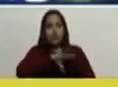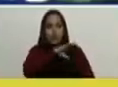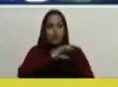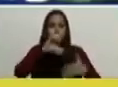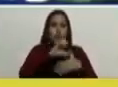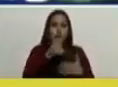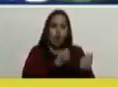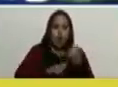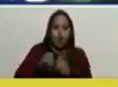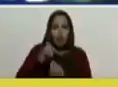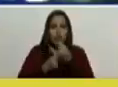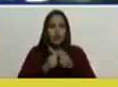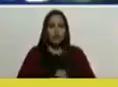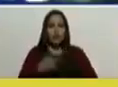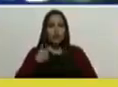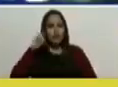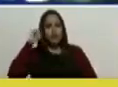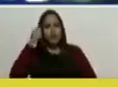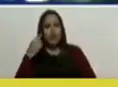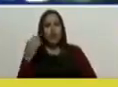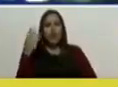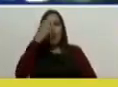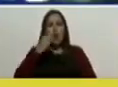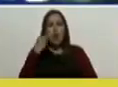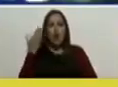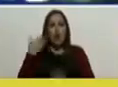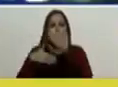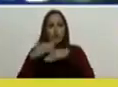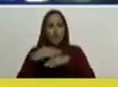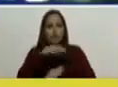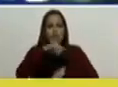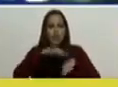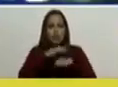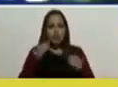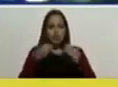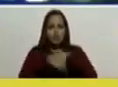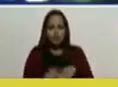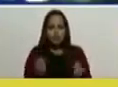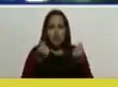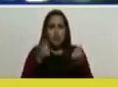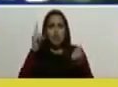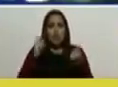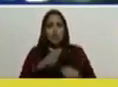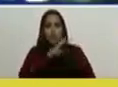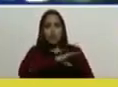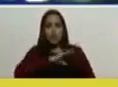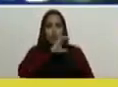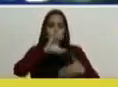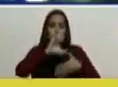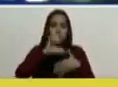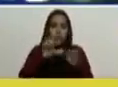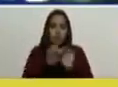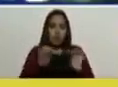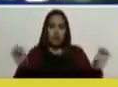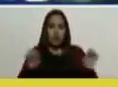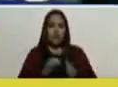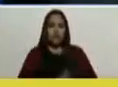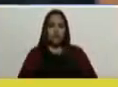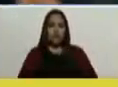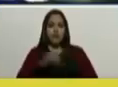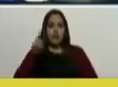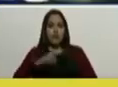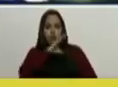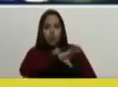Finanzas. Recuerdo muy joven a Lucho como ministro de Finanzas allí. El Consejo Suramericano de Educación. El